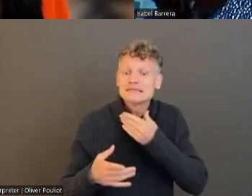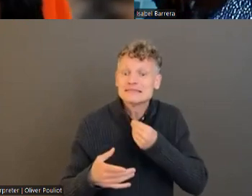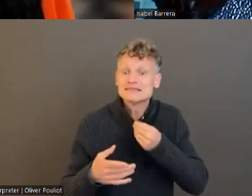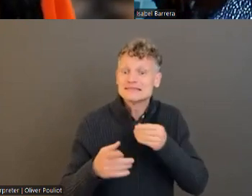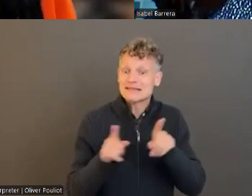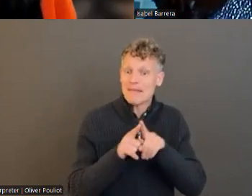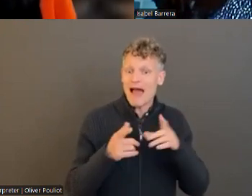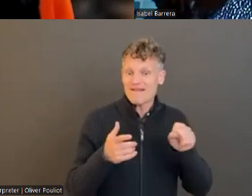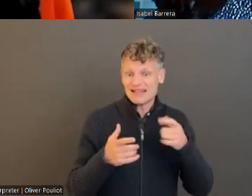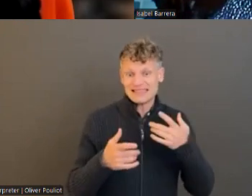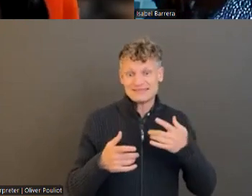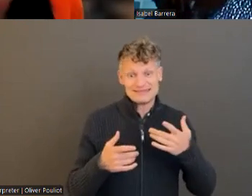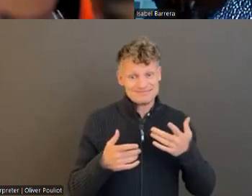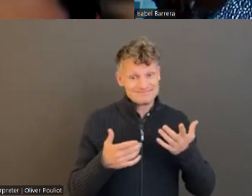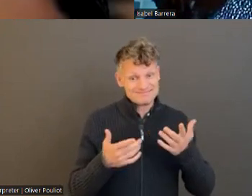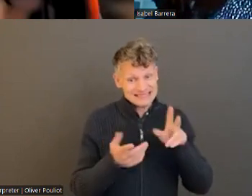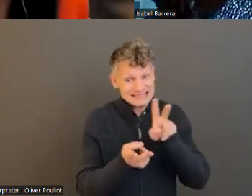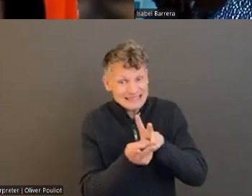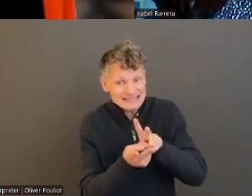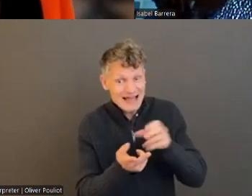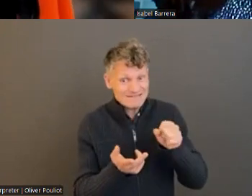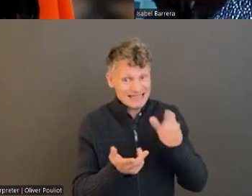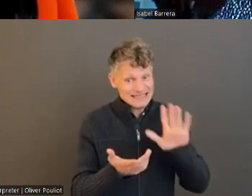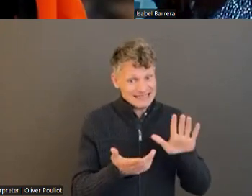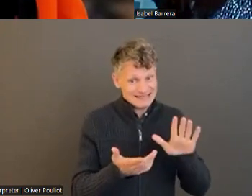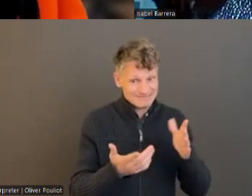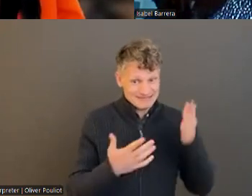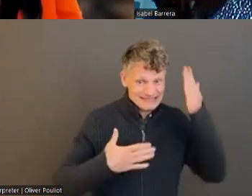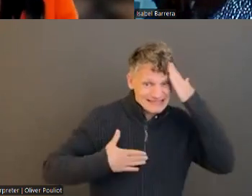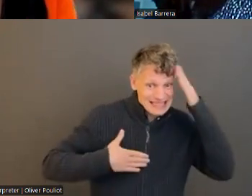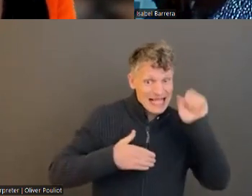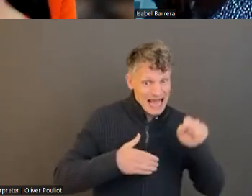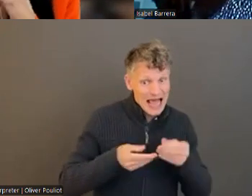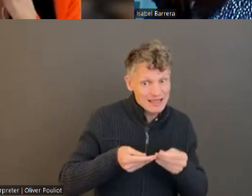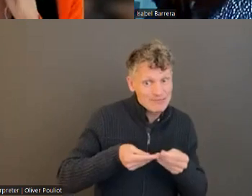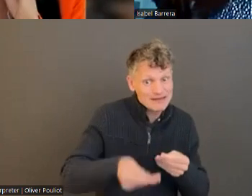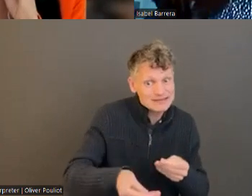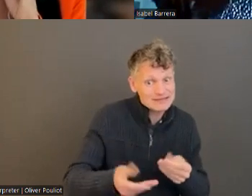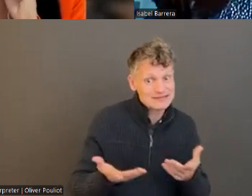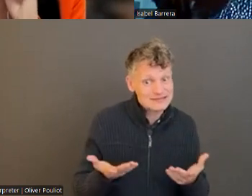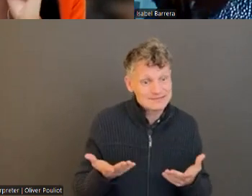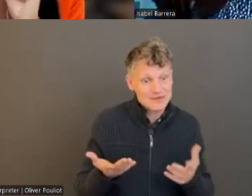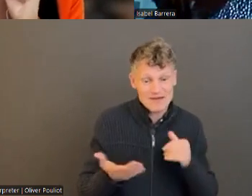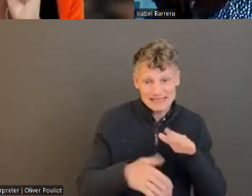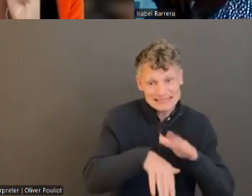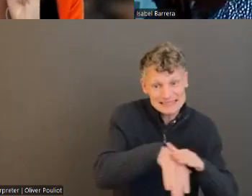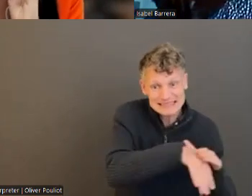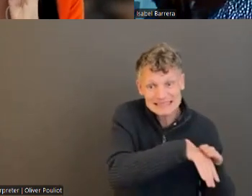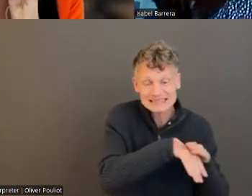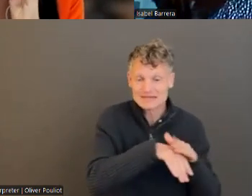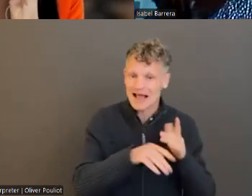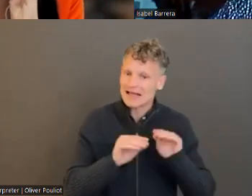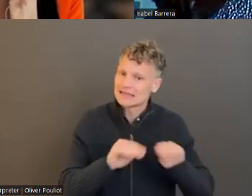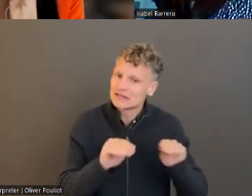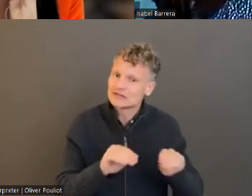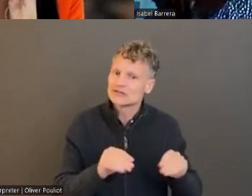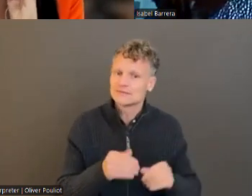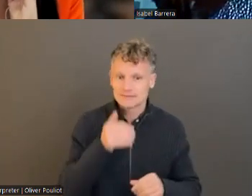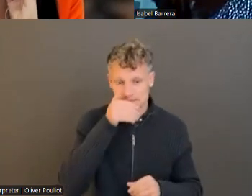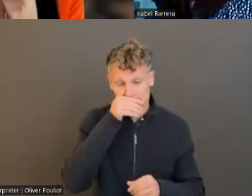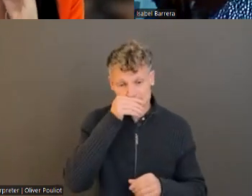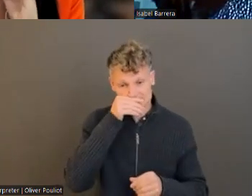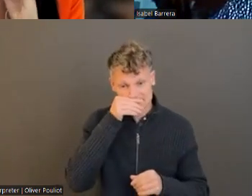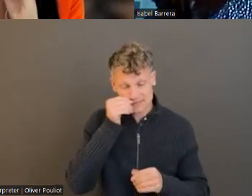la enfermedad. Entonces, consideramos muy importante salir de nuestras fronteras, ¿cierto?, del sector sanitario, como bien decía la doctora